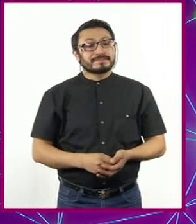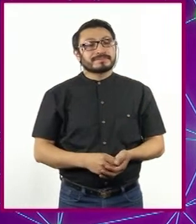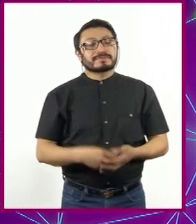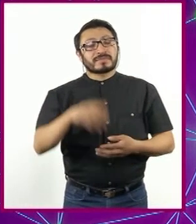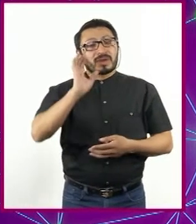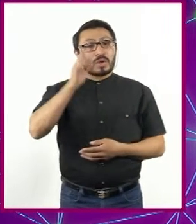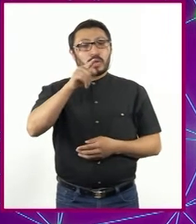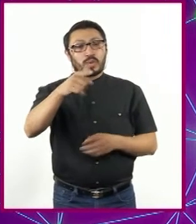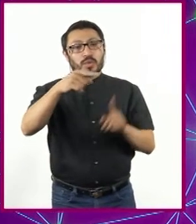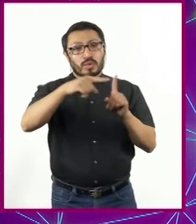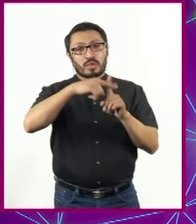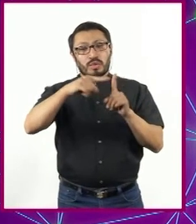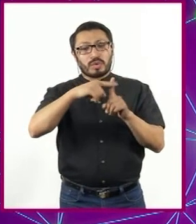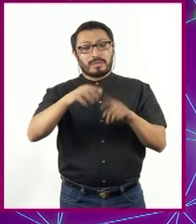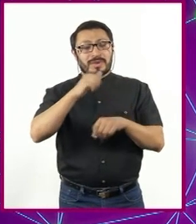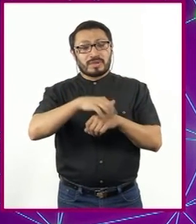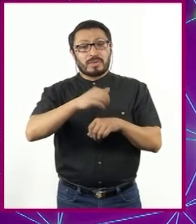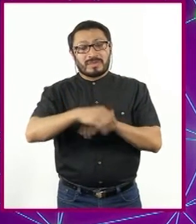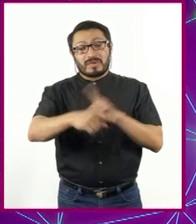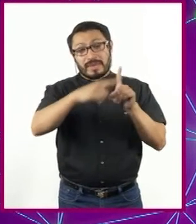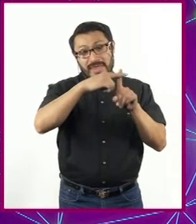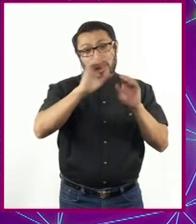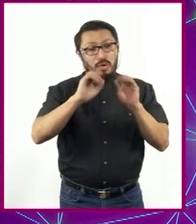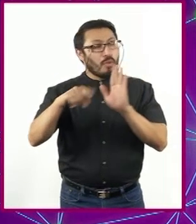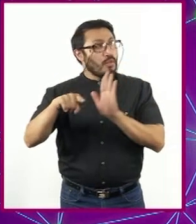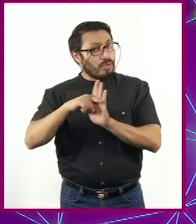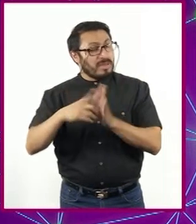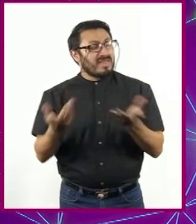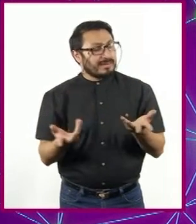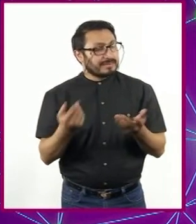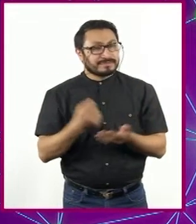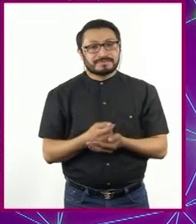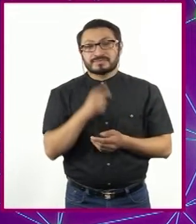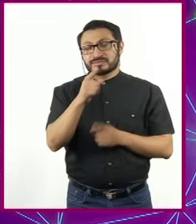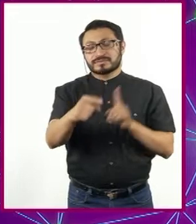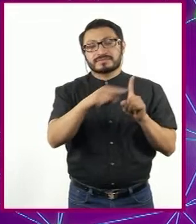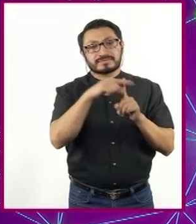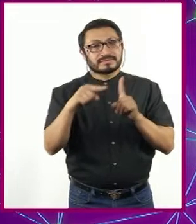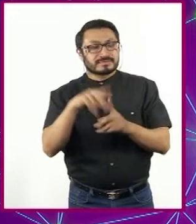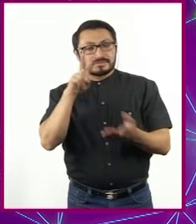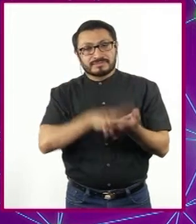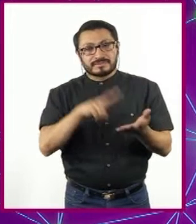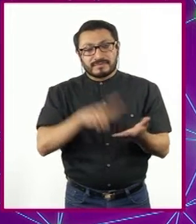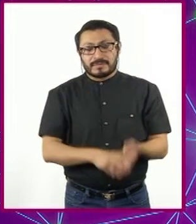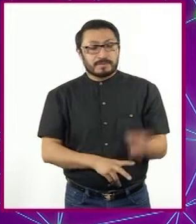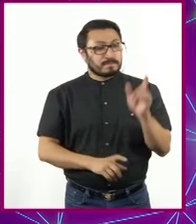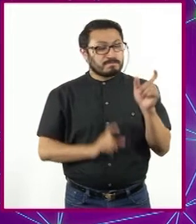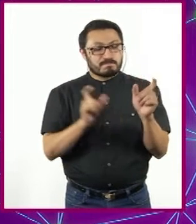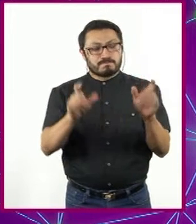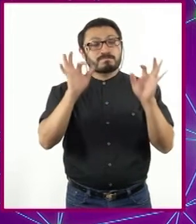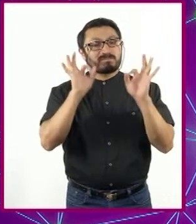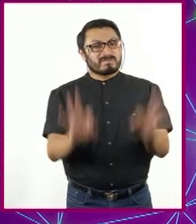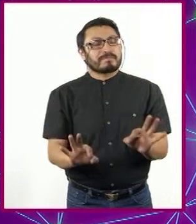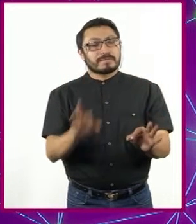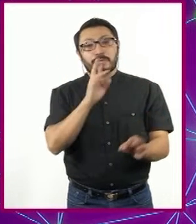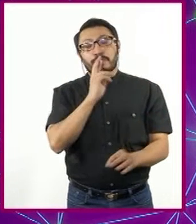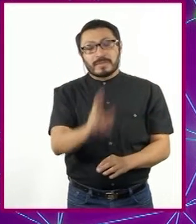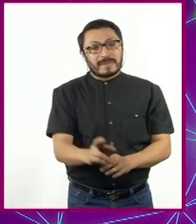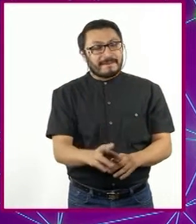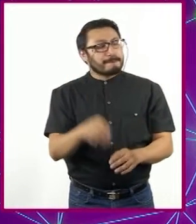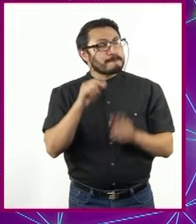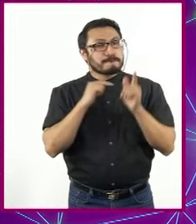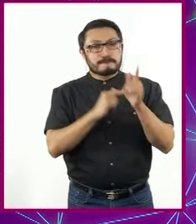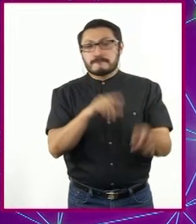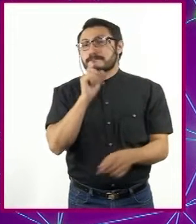sumar números positivos o números negativos, se suman los valores absolutos y el resultado conserva